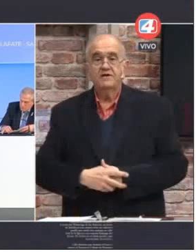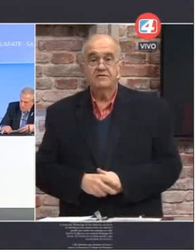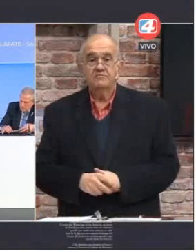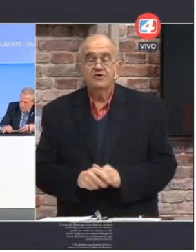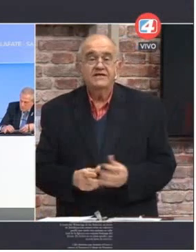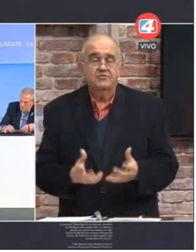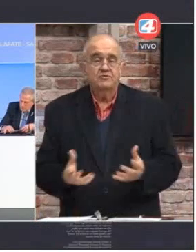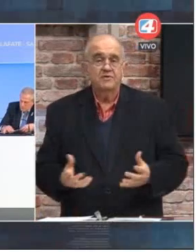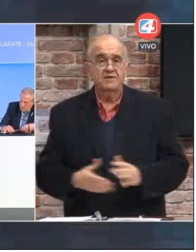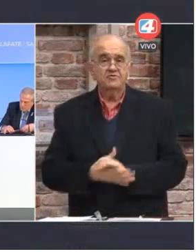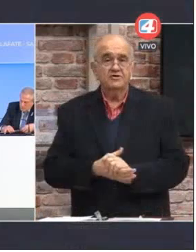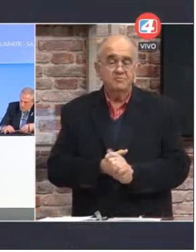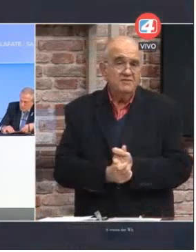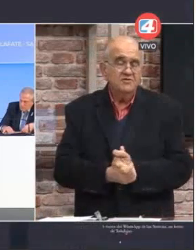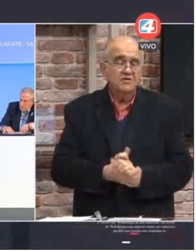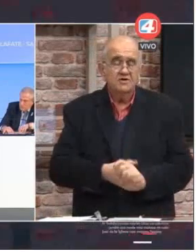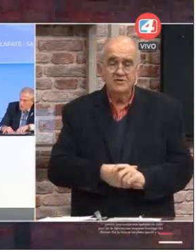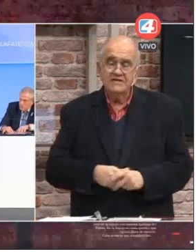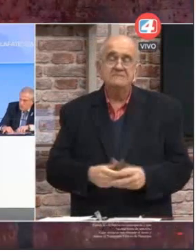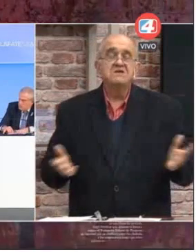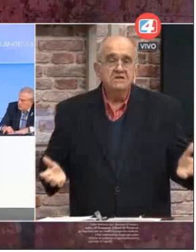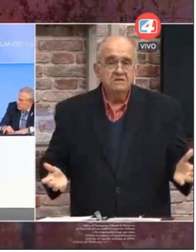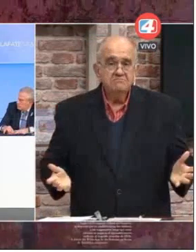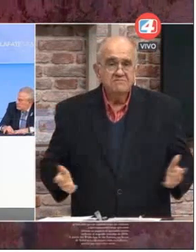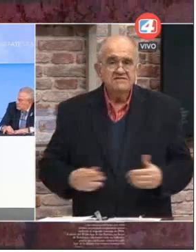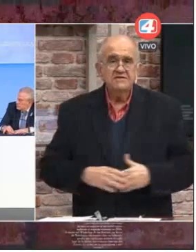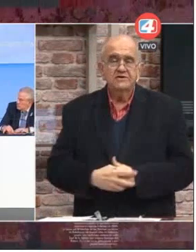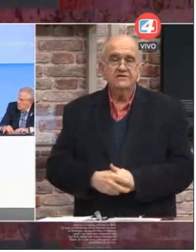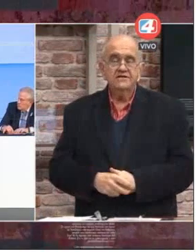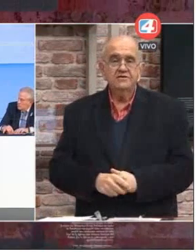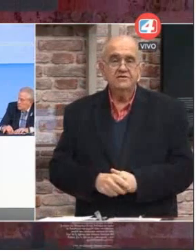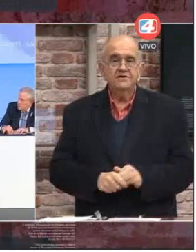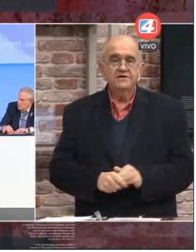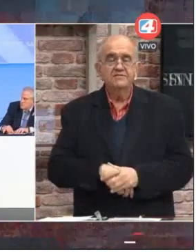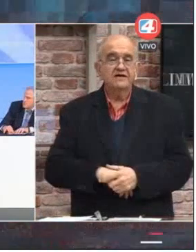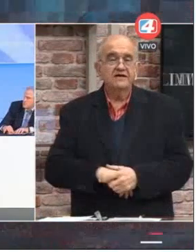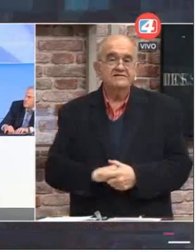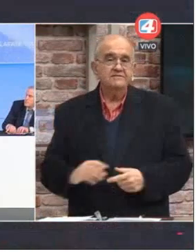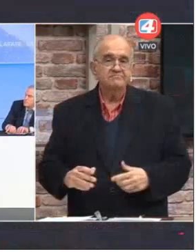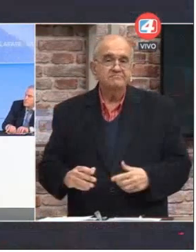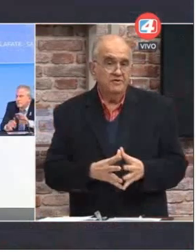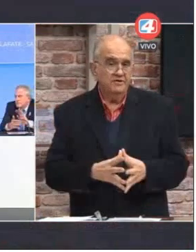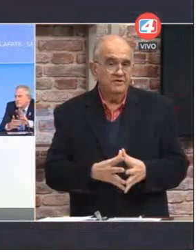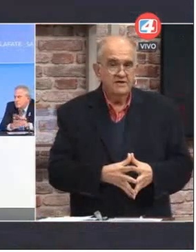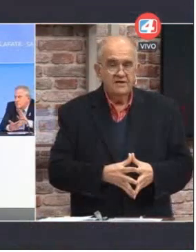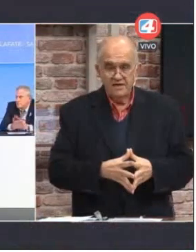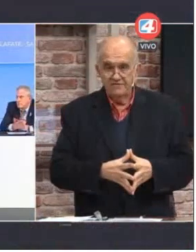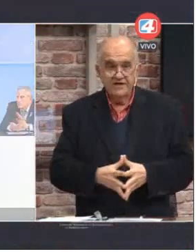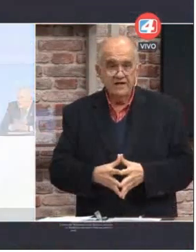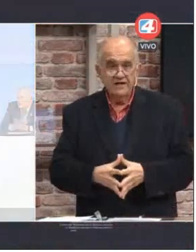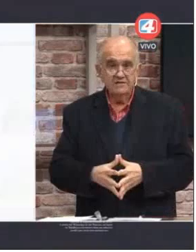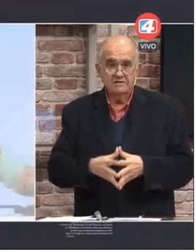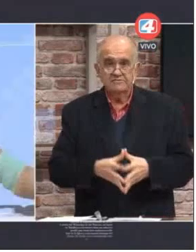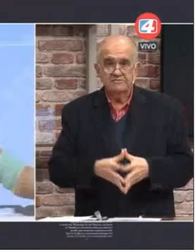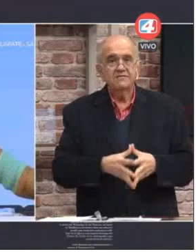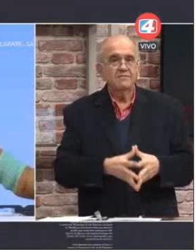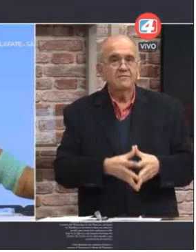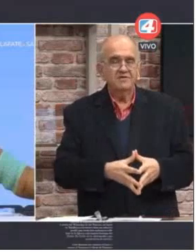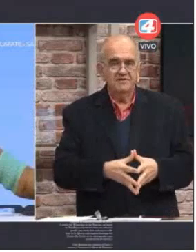preocupada porque está preocupada por esto puede haber una condena dice el no entender de este tema que si por lo menos el fiscal